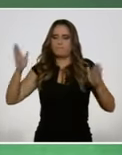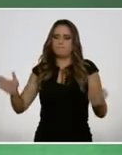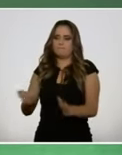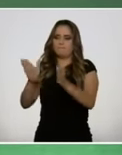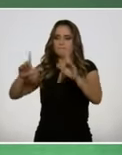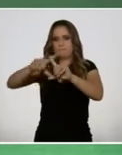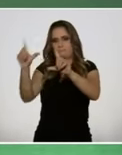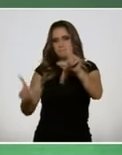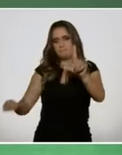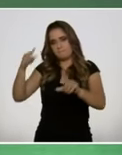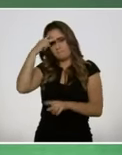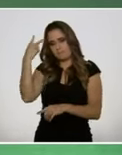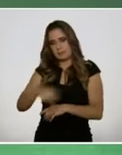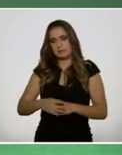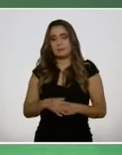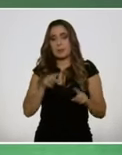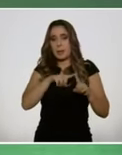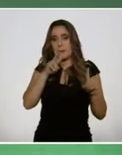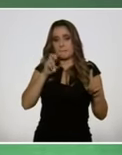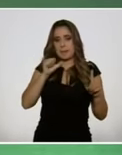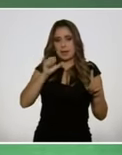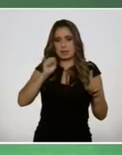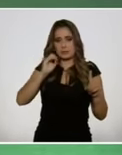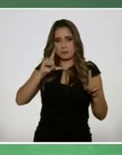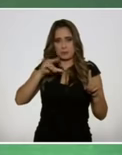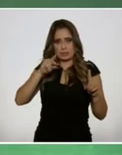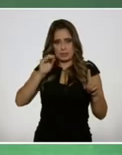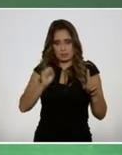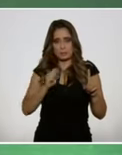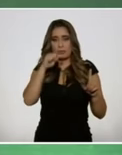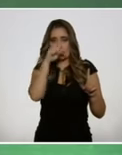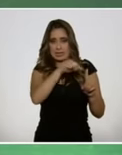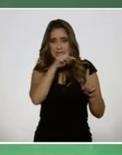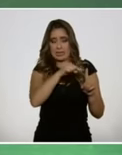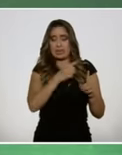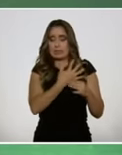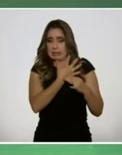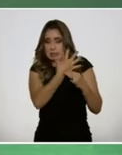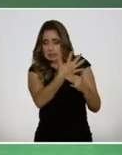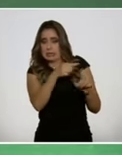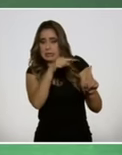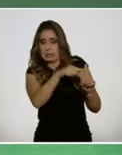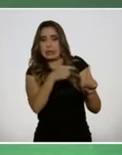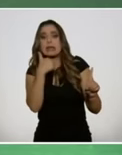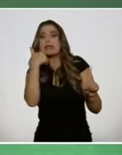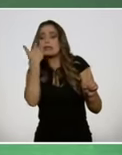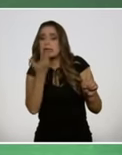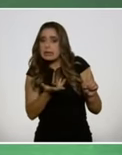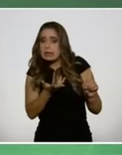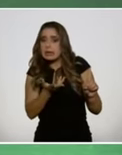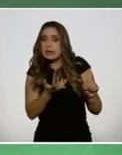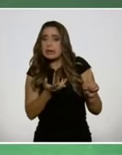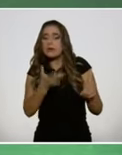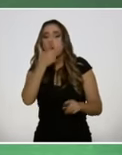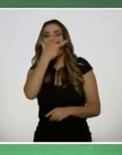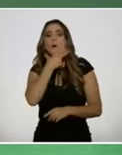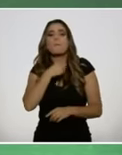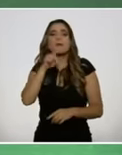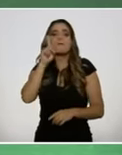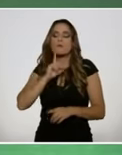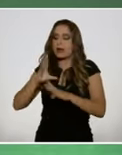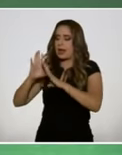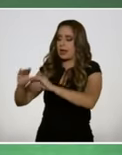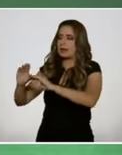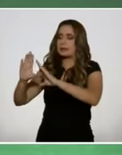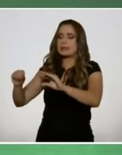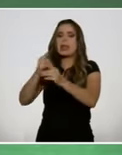mexicana. Vasconcelos quería, y lo cito como él lo dijo, formar hombres y mujeres